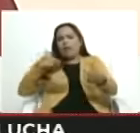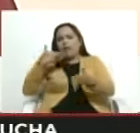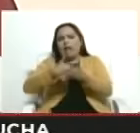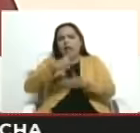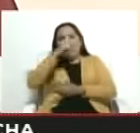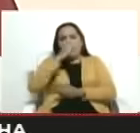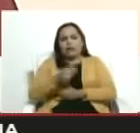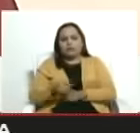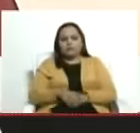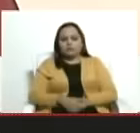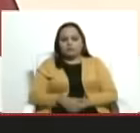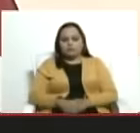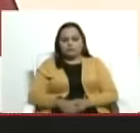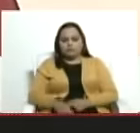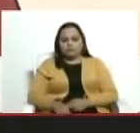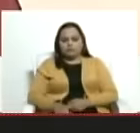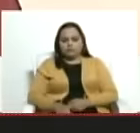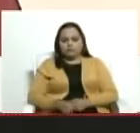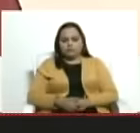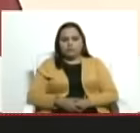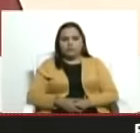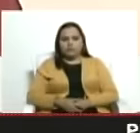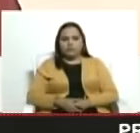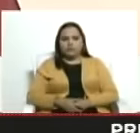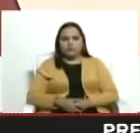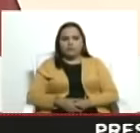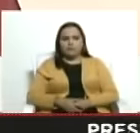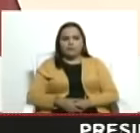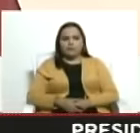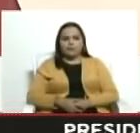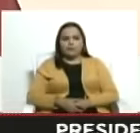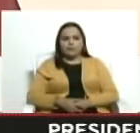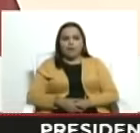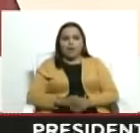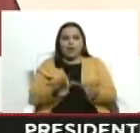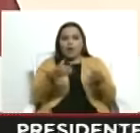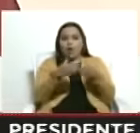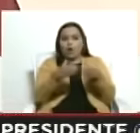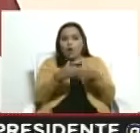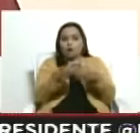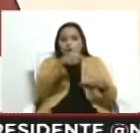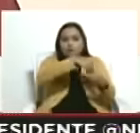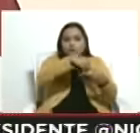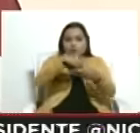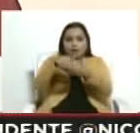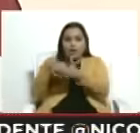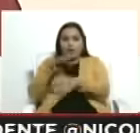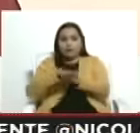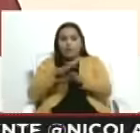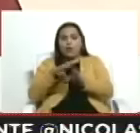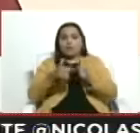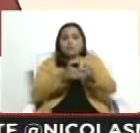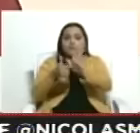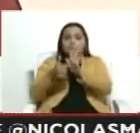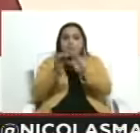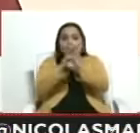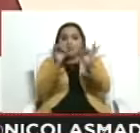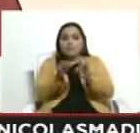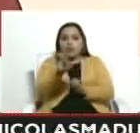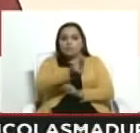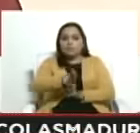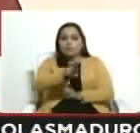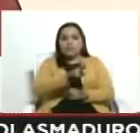mucho tiempo. Y el fascismo, bueno, se mezcla con cada una de ellas, pues esas son las expresiones, los métodos que ellos usan.